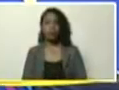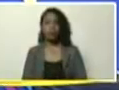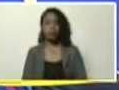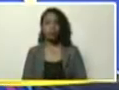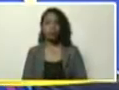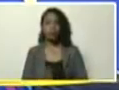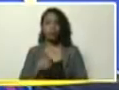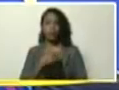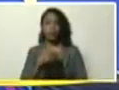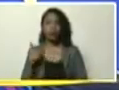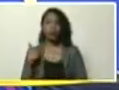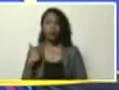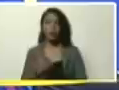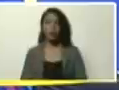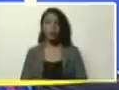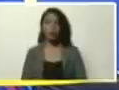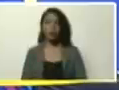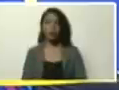quiero